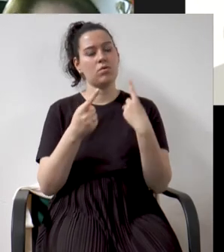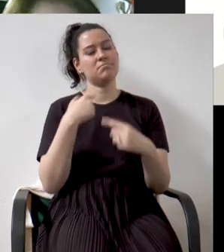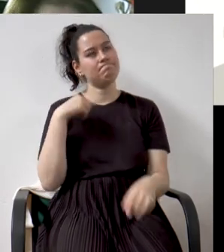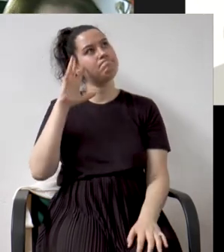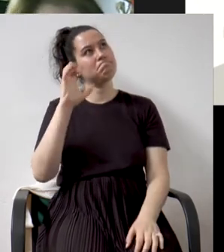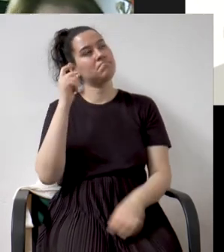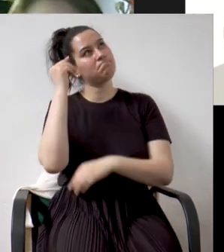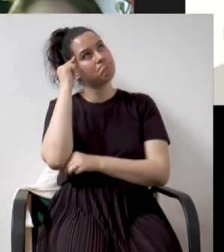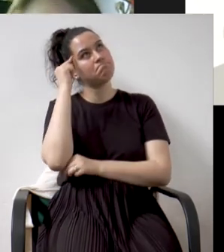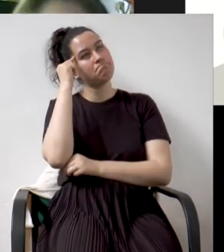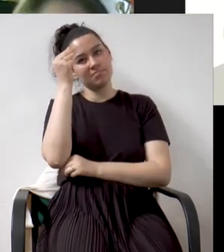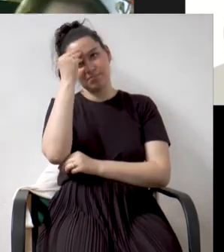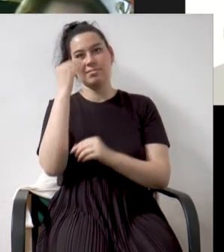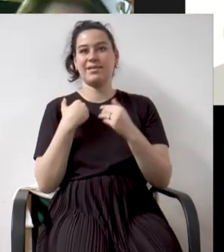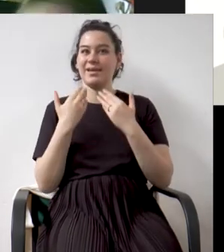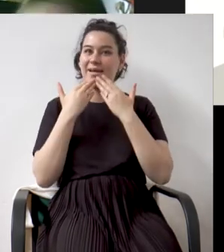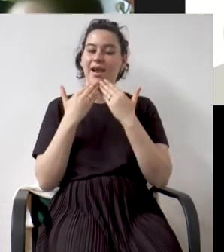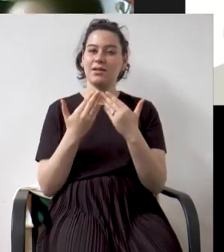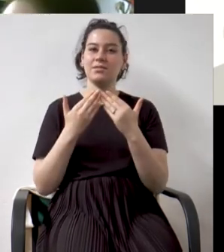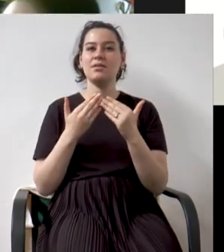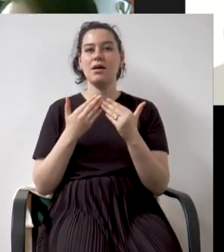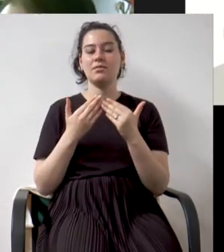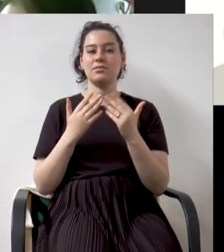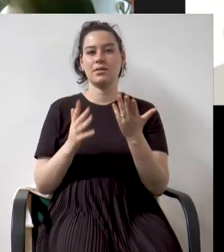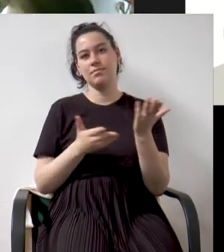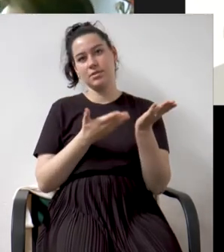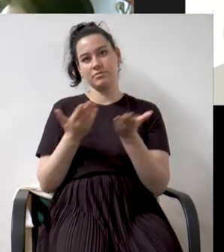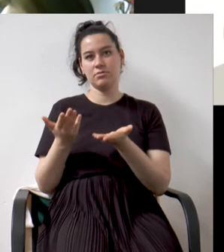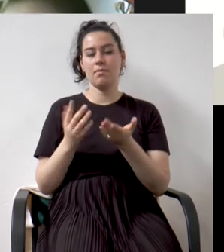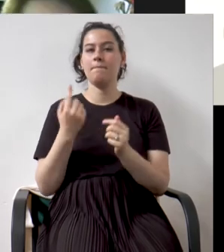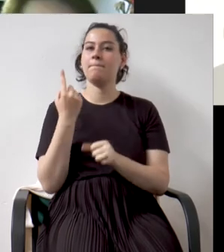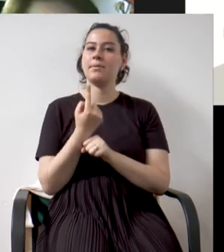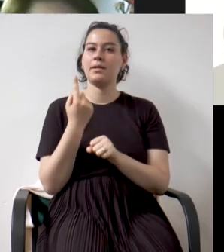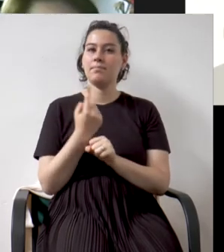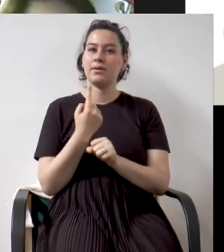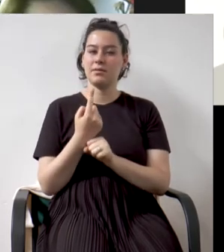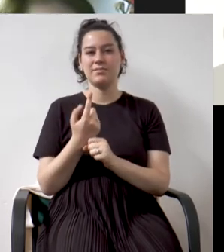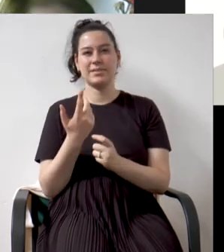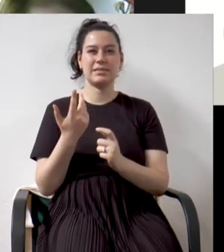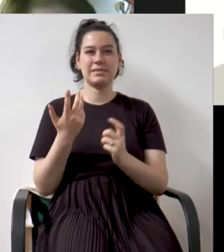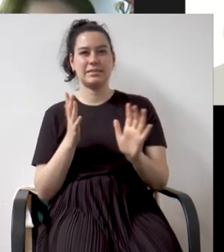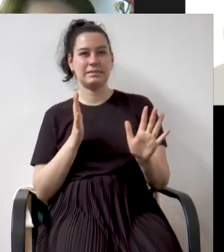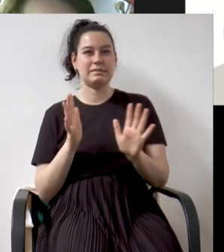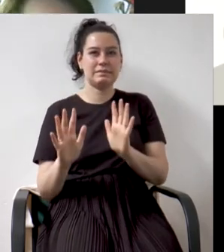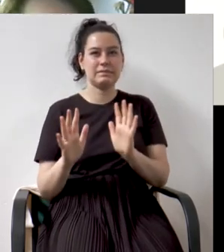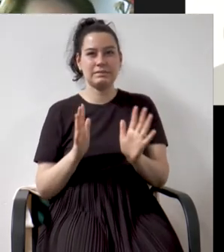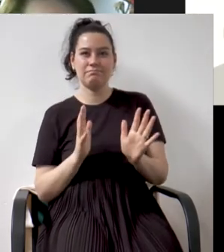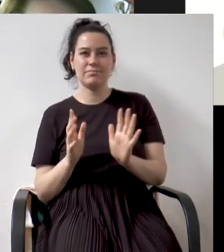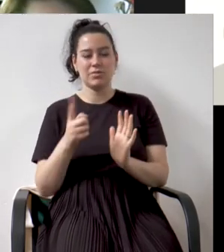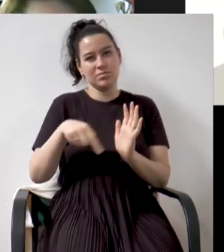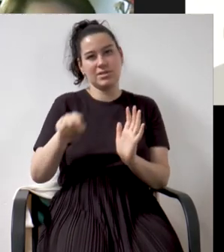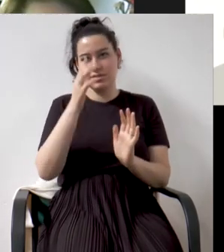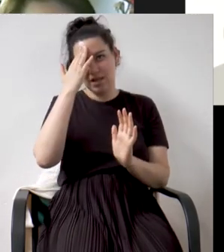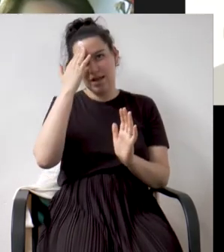hablaron antes, ¿no? Entonces, agradecerles la invitación, que en principio la resistí un poco. Y Gianfranco sabe que yo